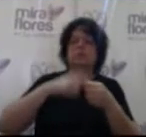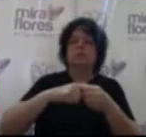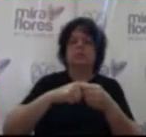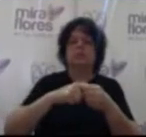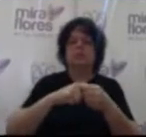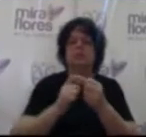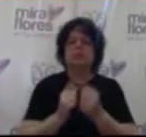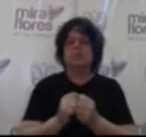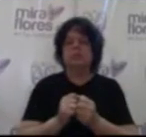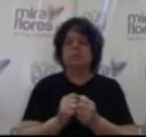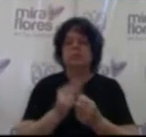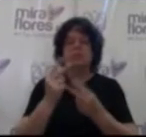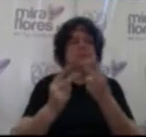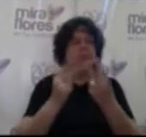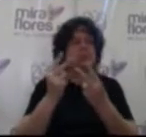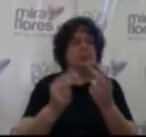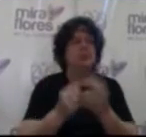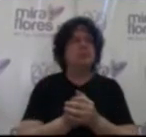cual